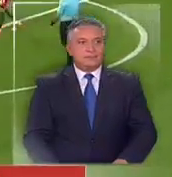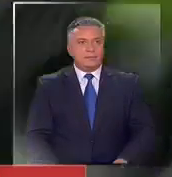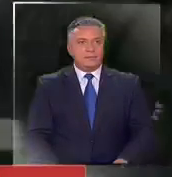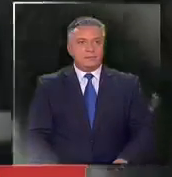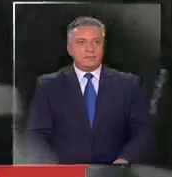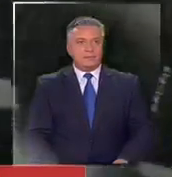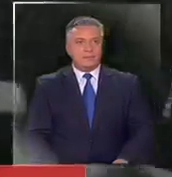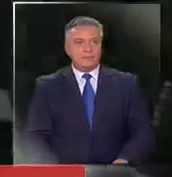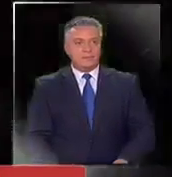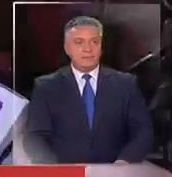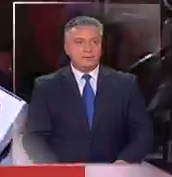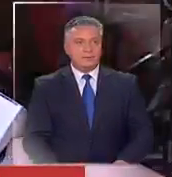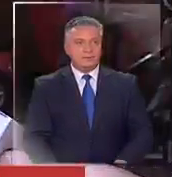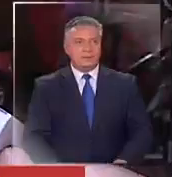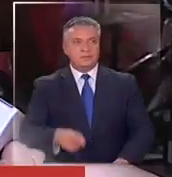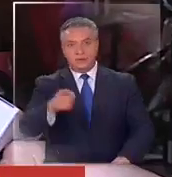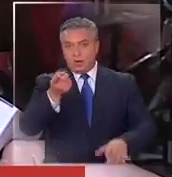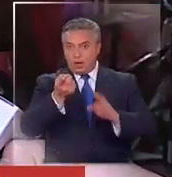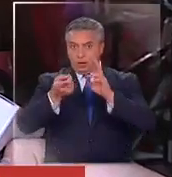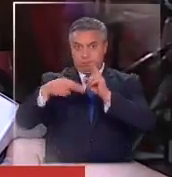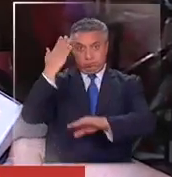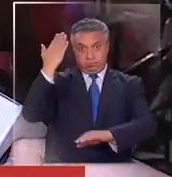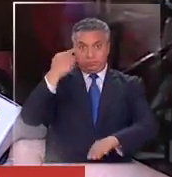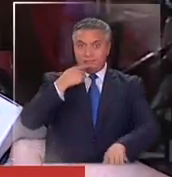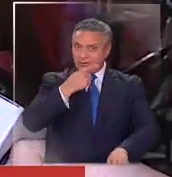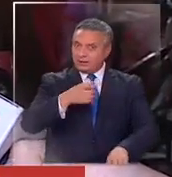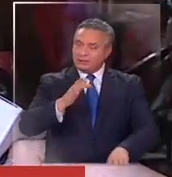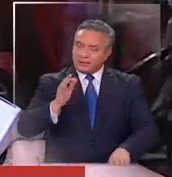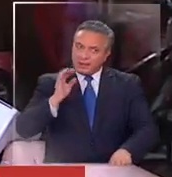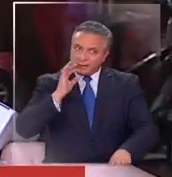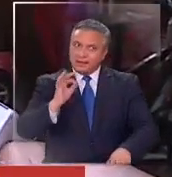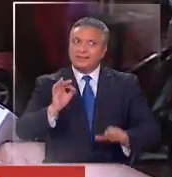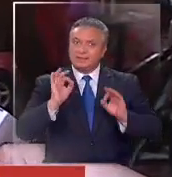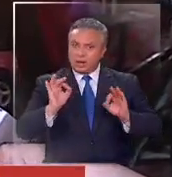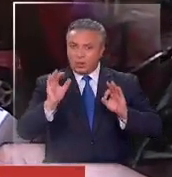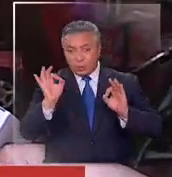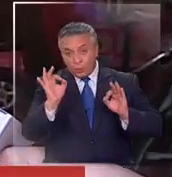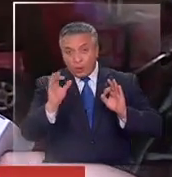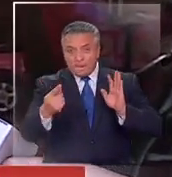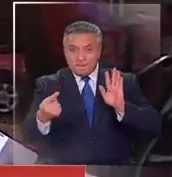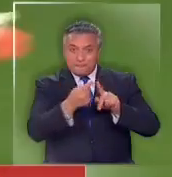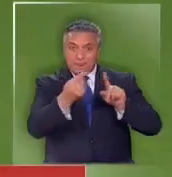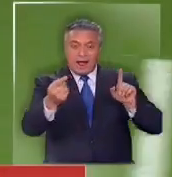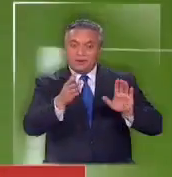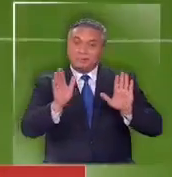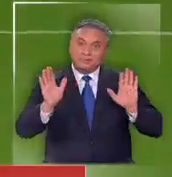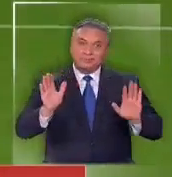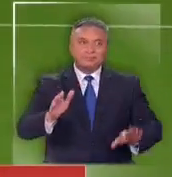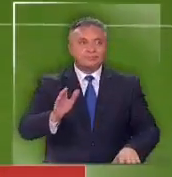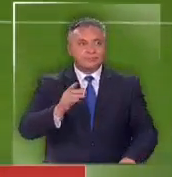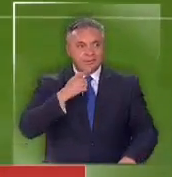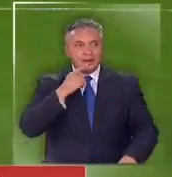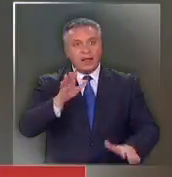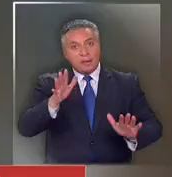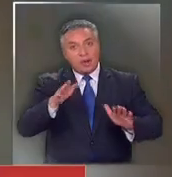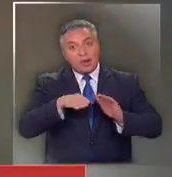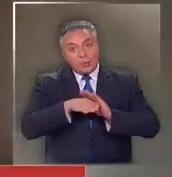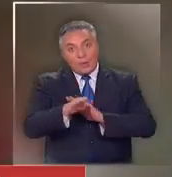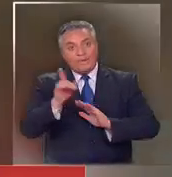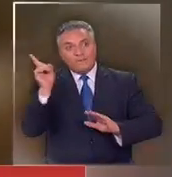Rui Patricio! La chilena que se pegó y se la agarraron justo en el palo, pero bueno. Capaz que se esté guardando para la